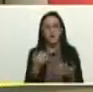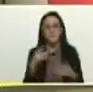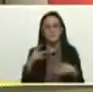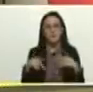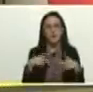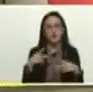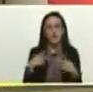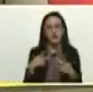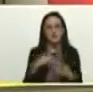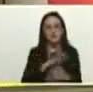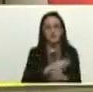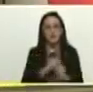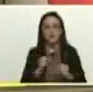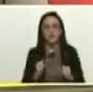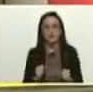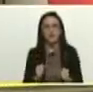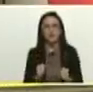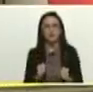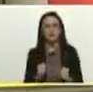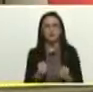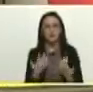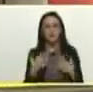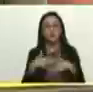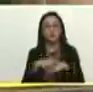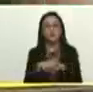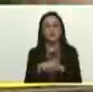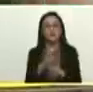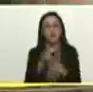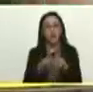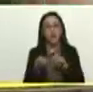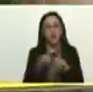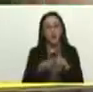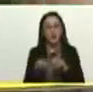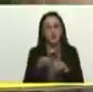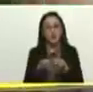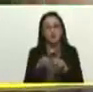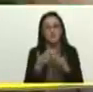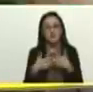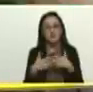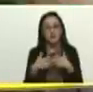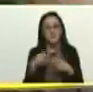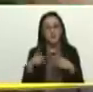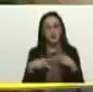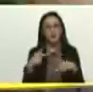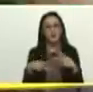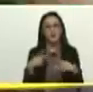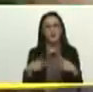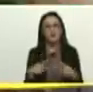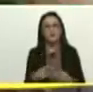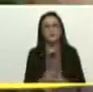proceso poderoso de integración económica, comercial y productiva.